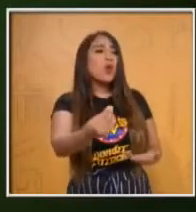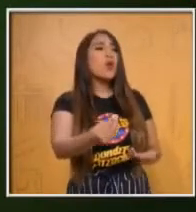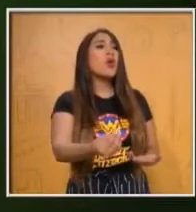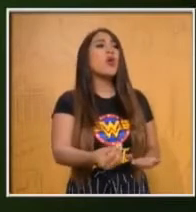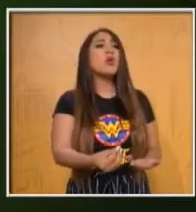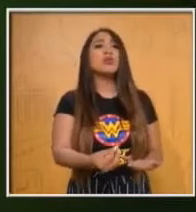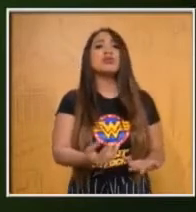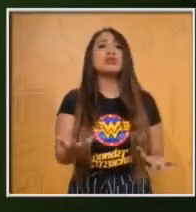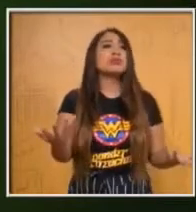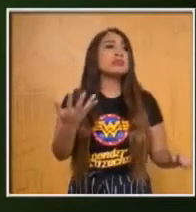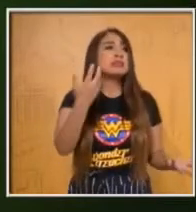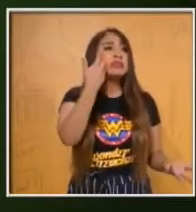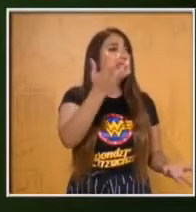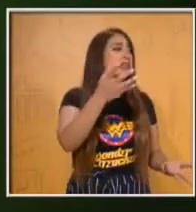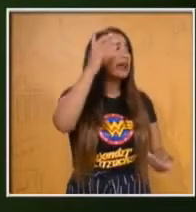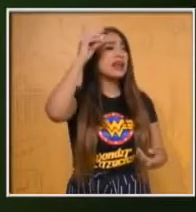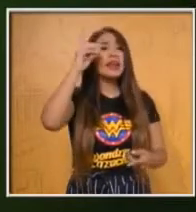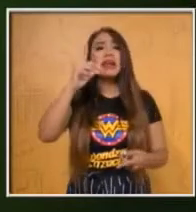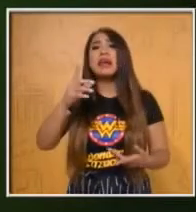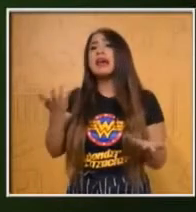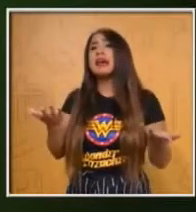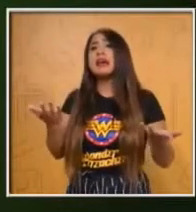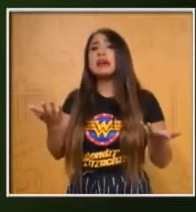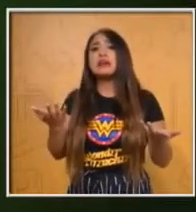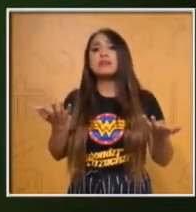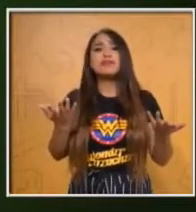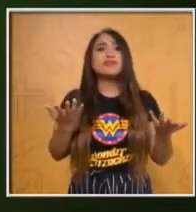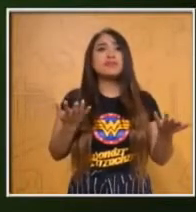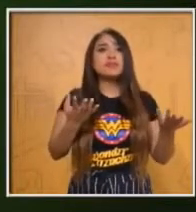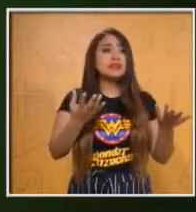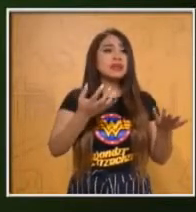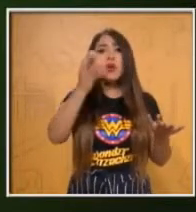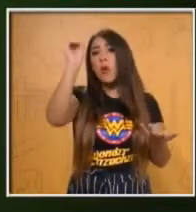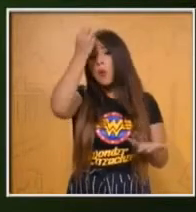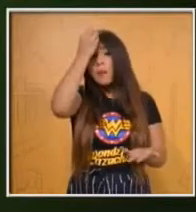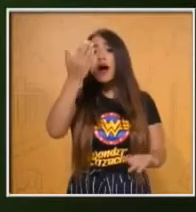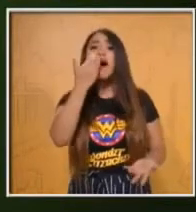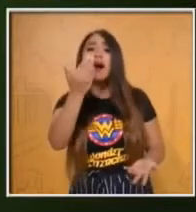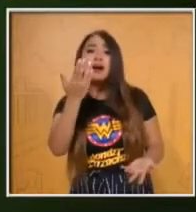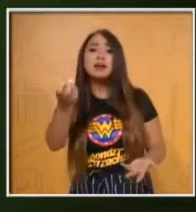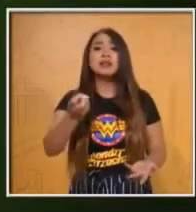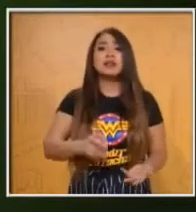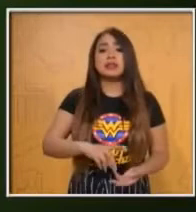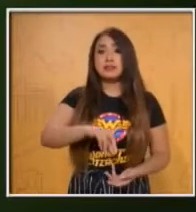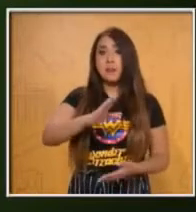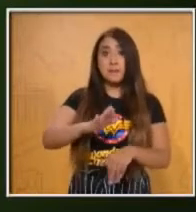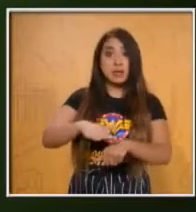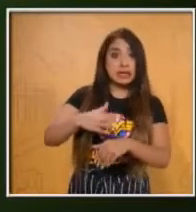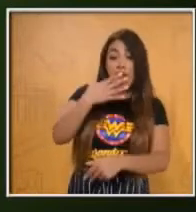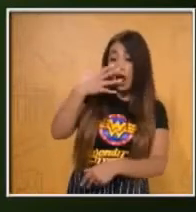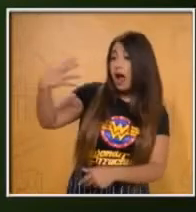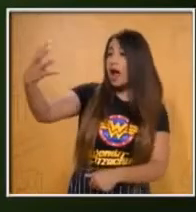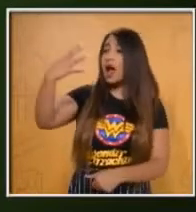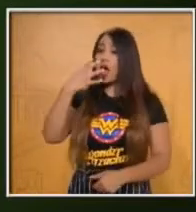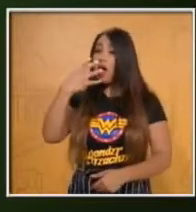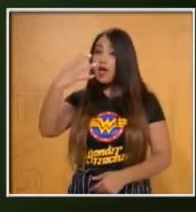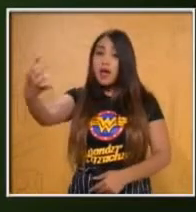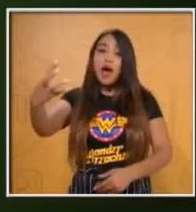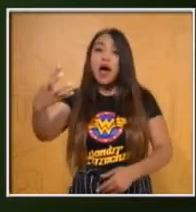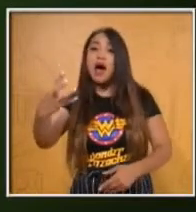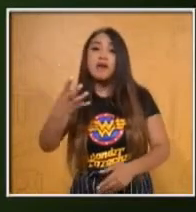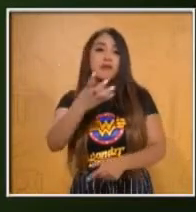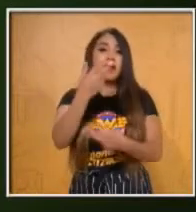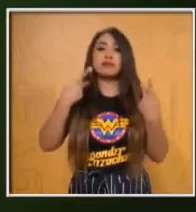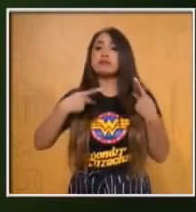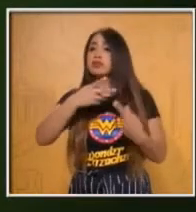con mi rebaño! ¡Socorro! Por más que gritaba, los campesinos no se